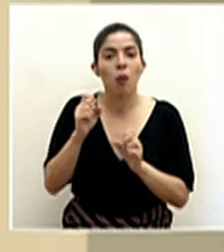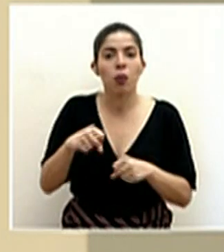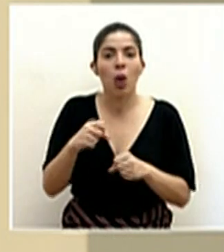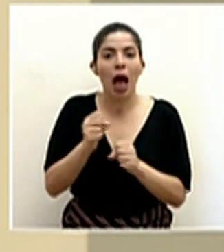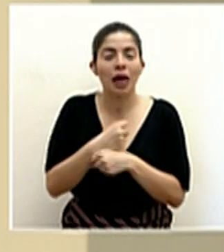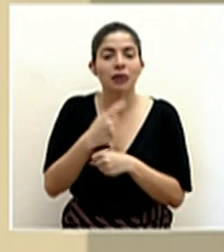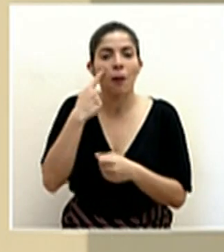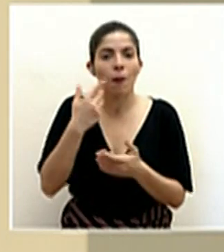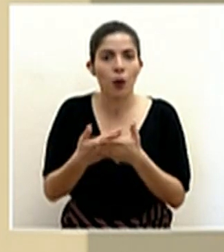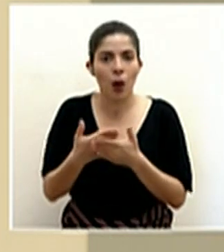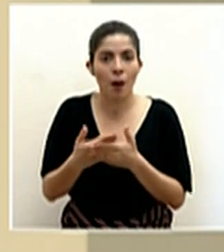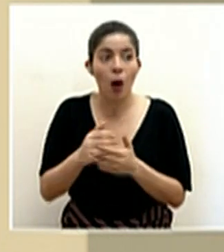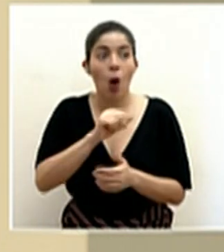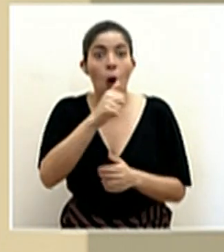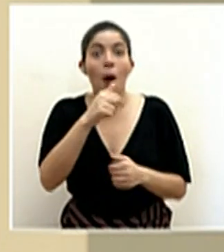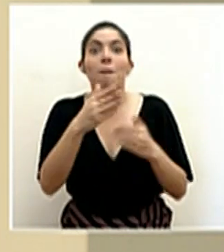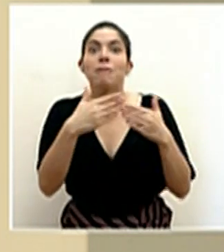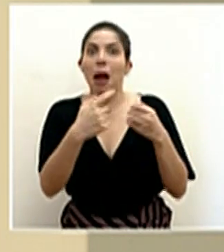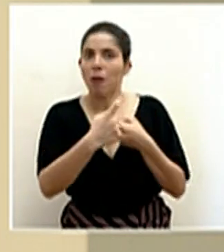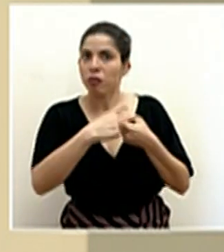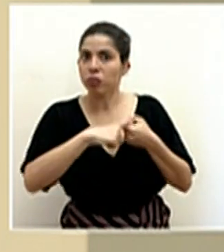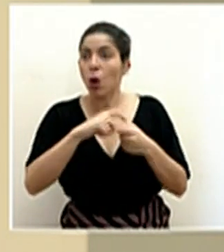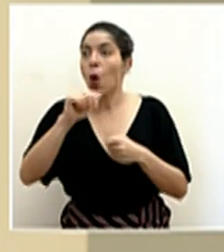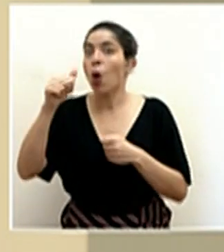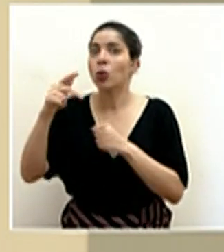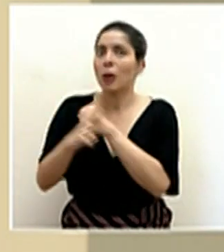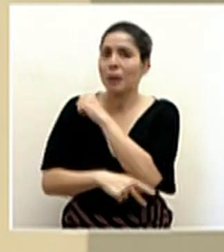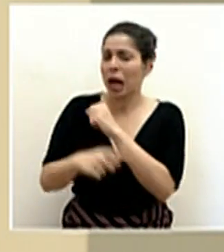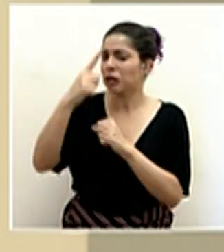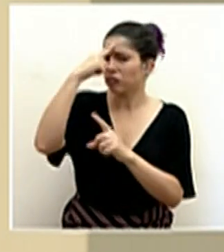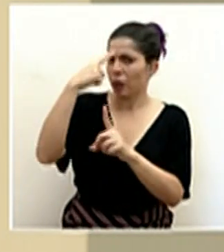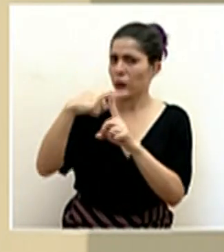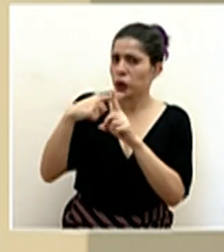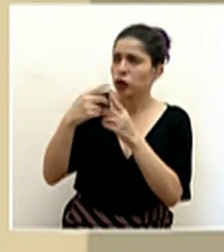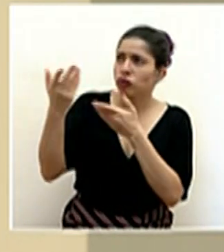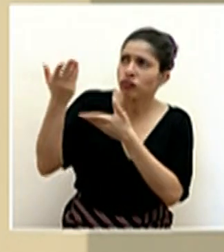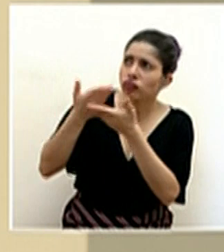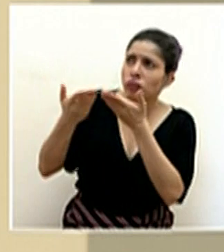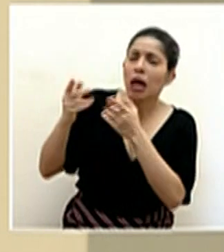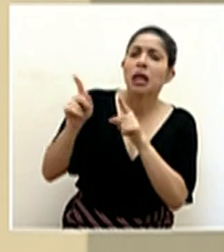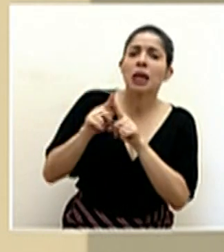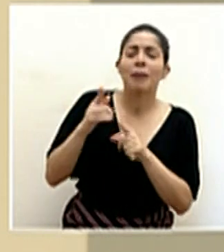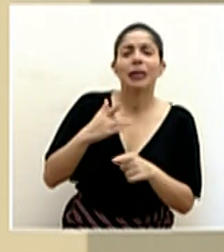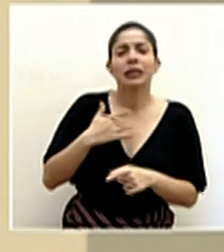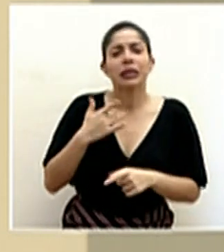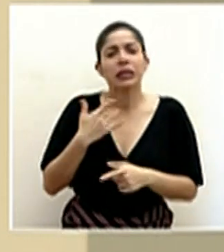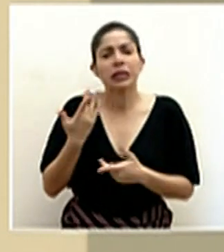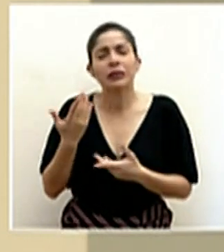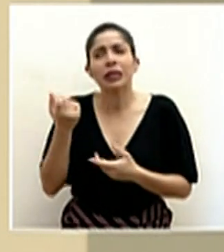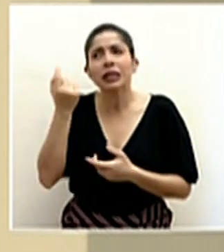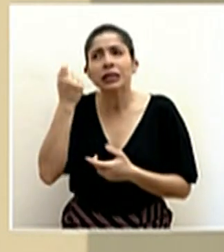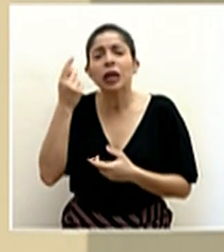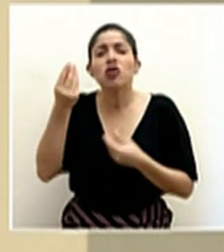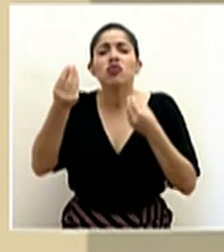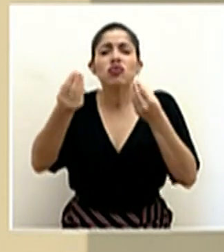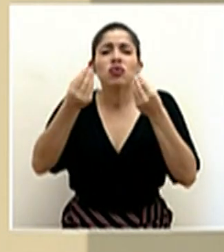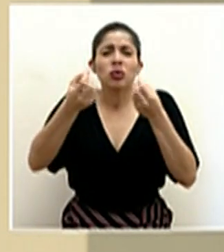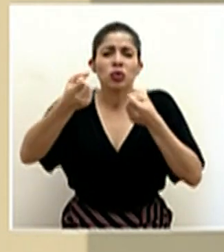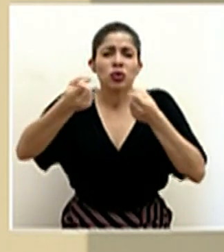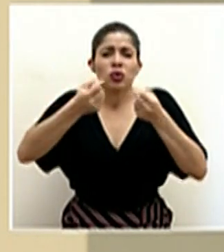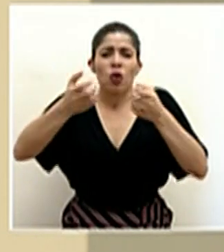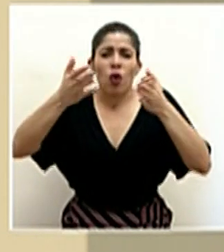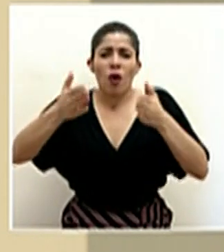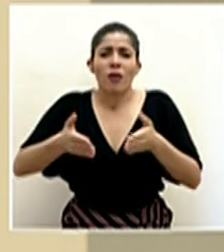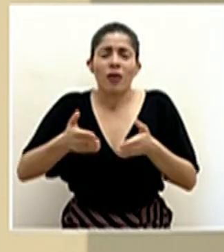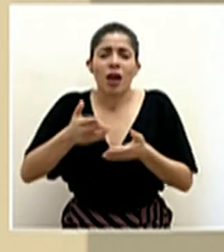trabajando con otros países siempre con optimismo, pero también con mucha sensibilidad. Hay cientos de conductores